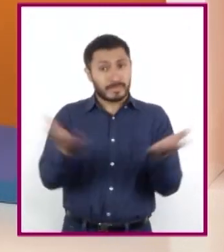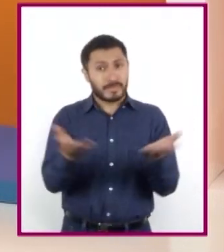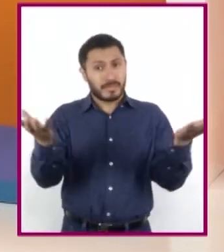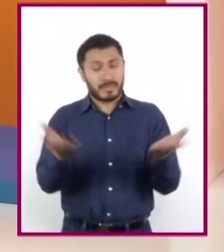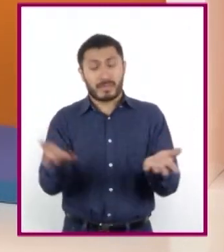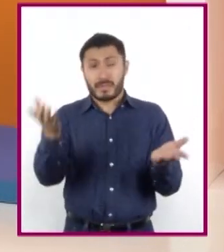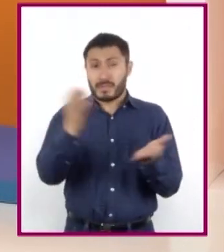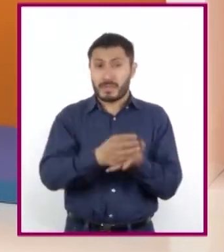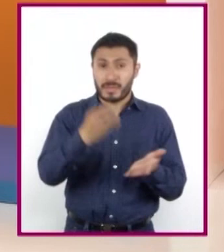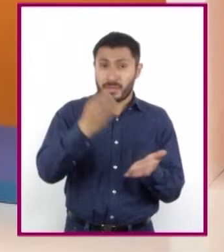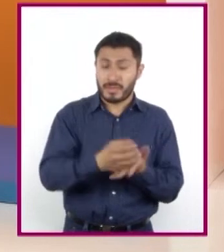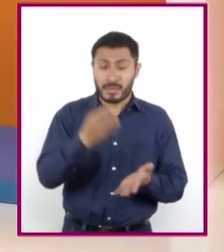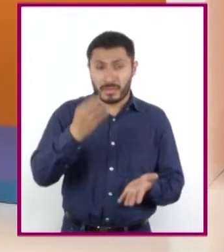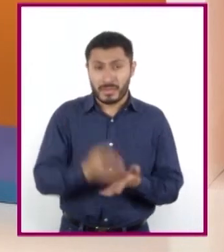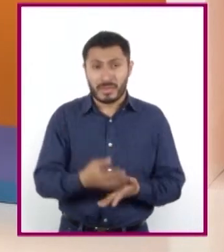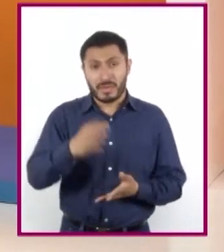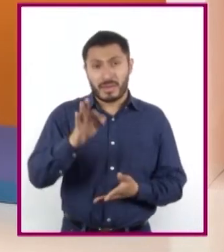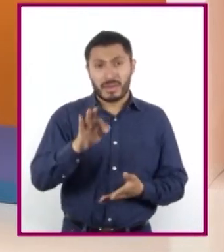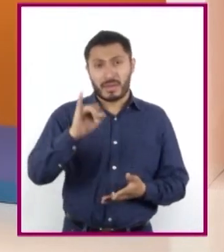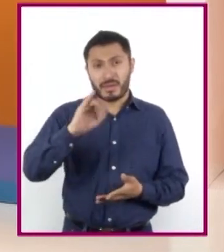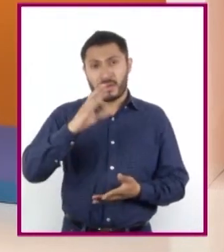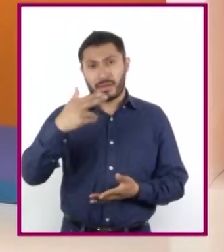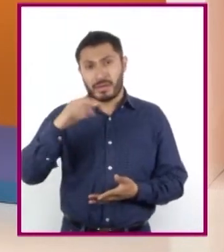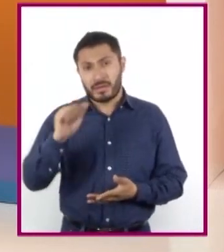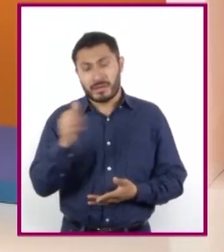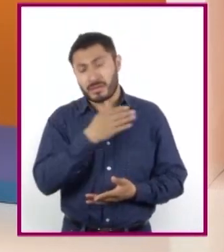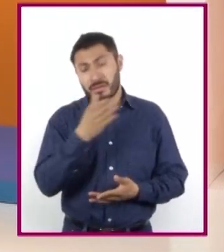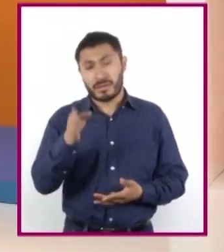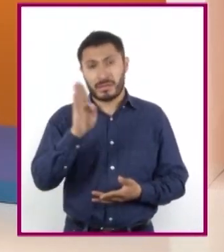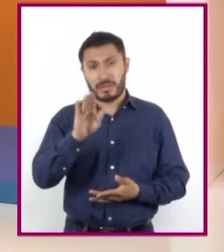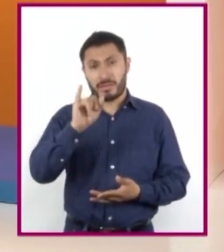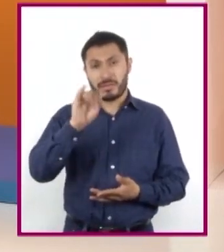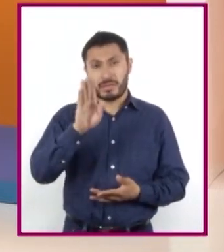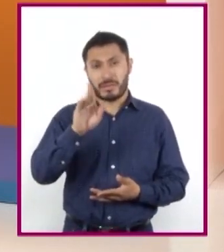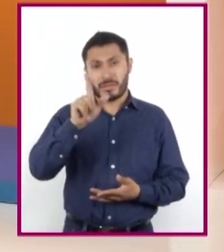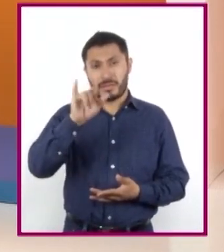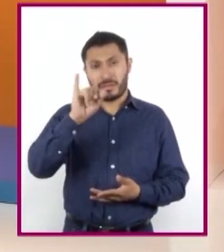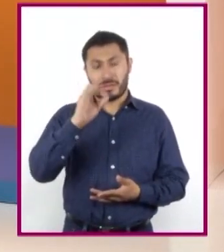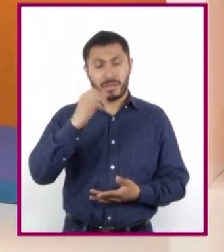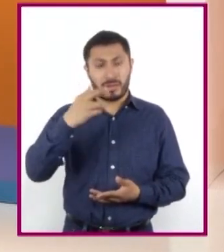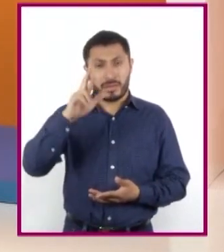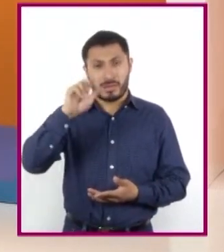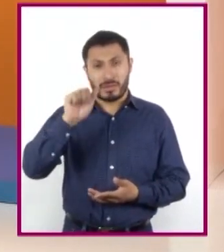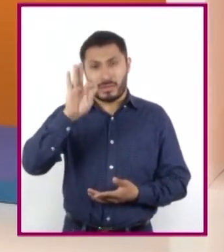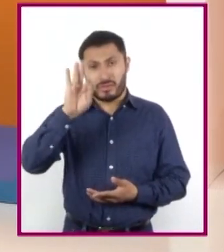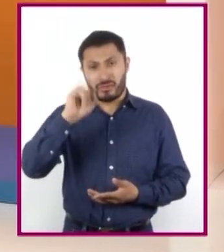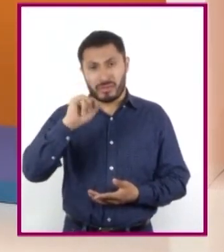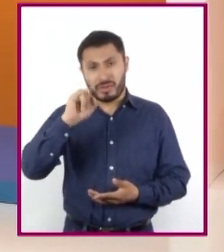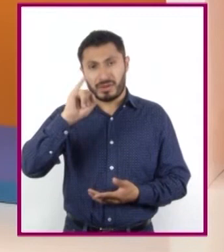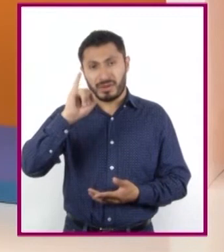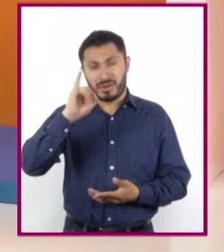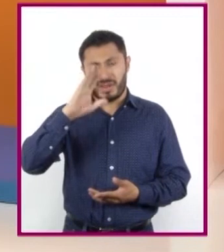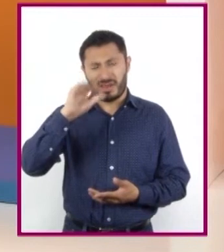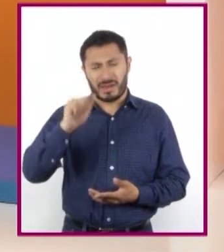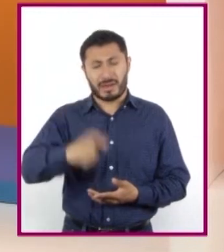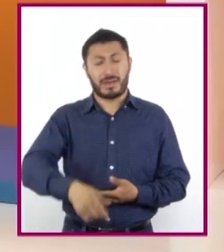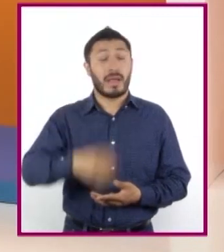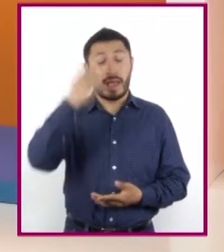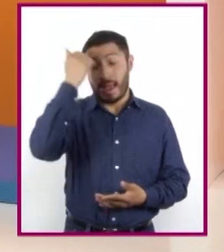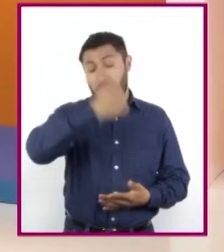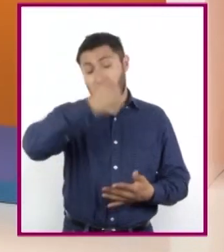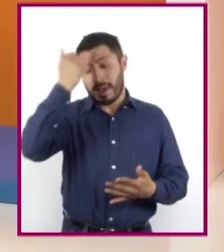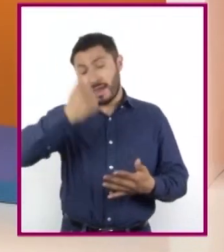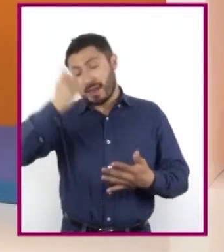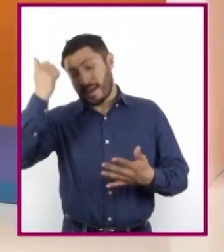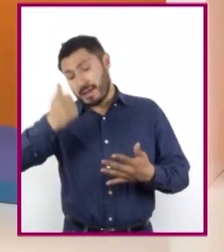su cuaderno la ficha bibliográfica de cada una de las fuentes que eligieron. Aquí